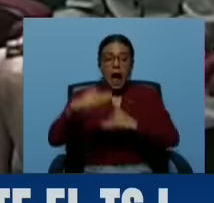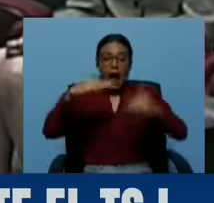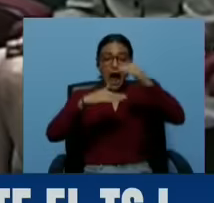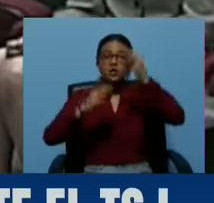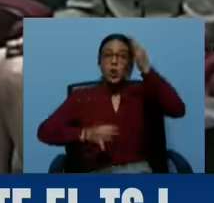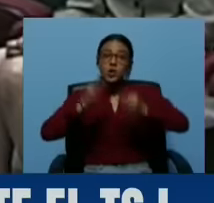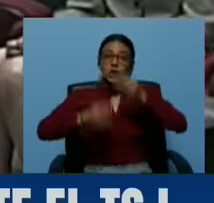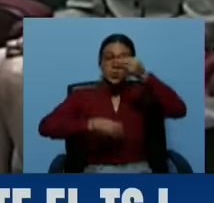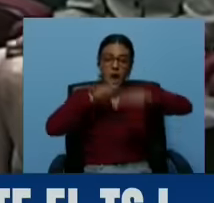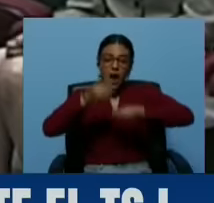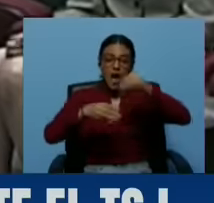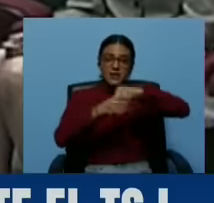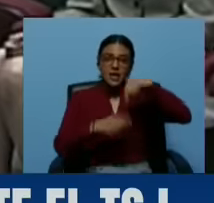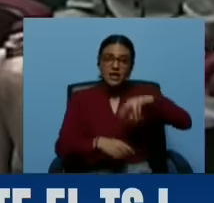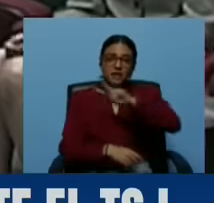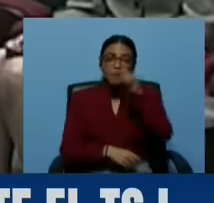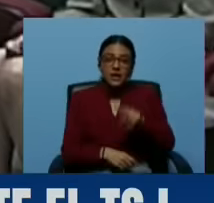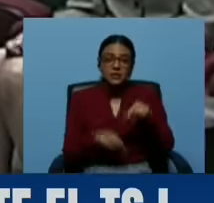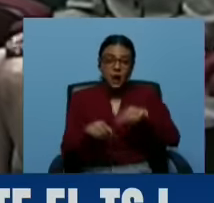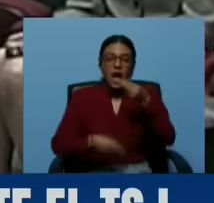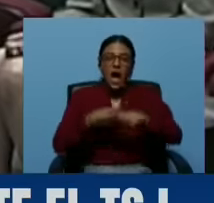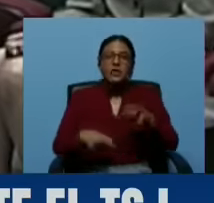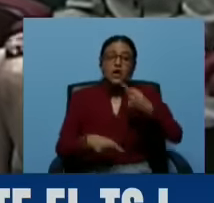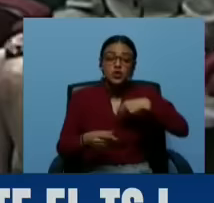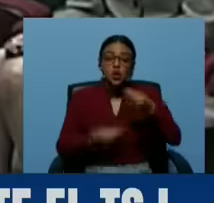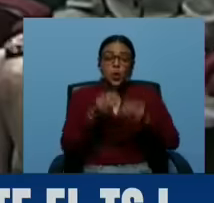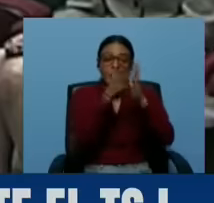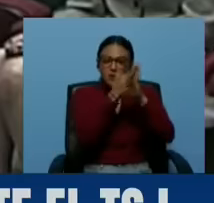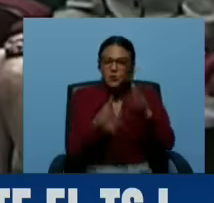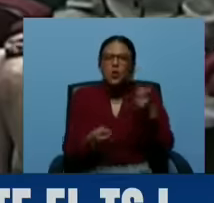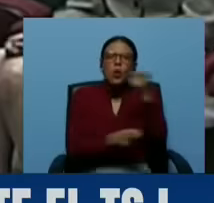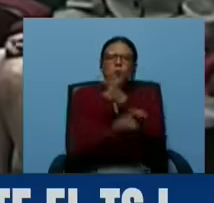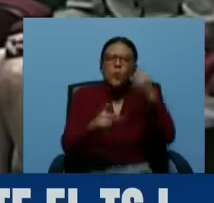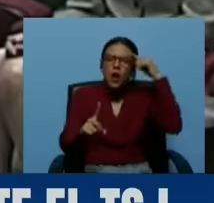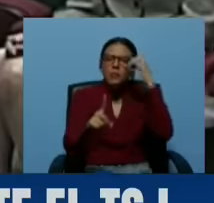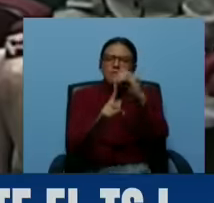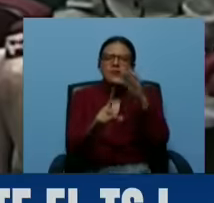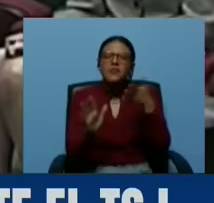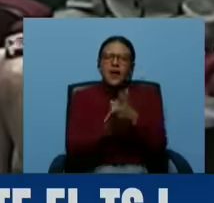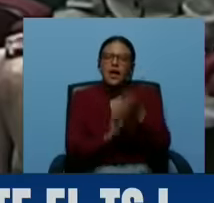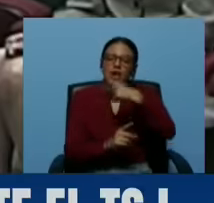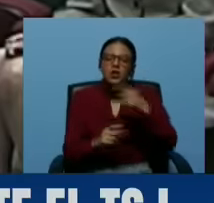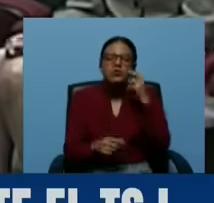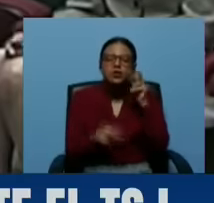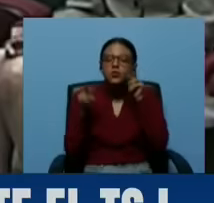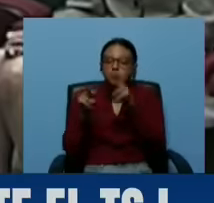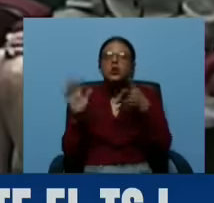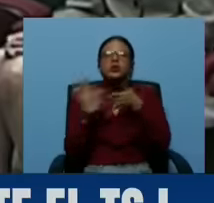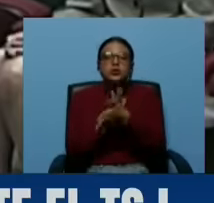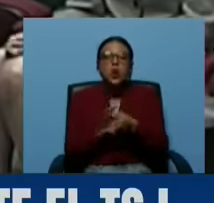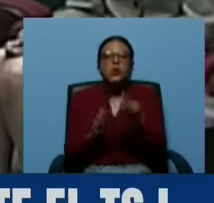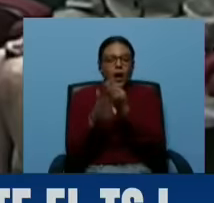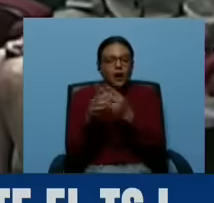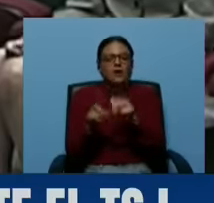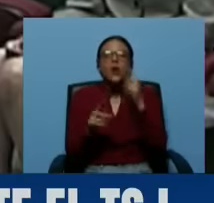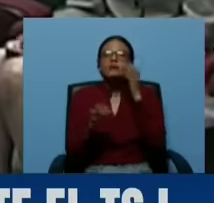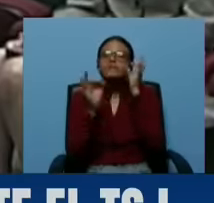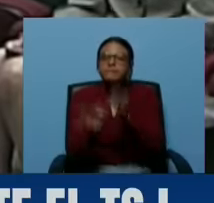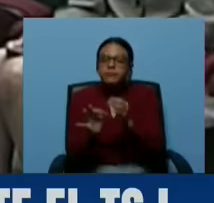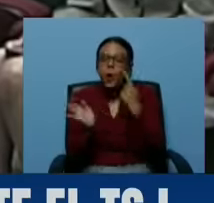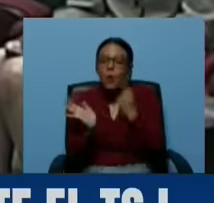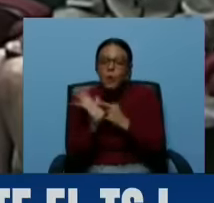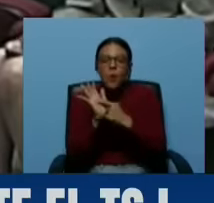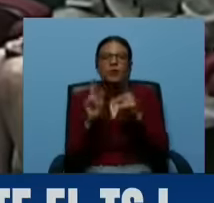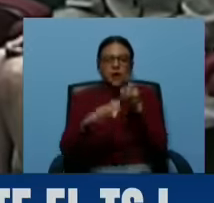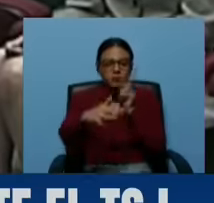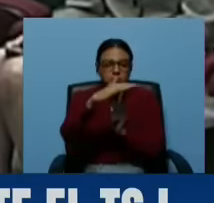reiteraba que este proceso busca ratificar ese compromiso que tiene la instancia con la paz, la democracia y, por supuesto,